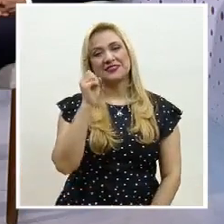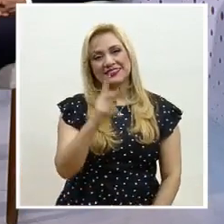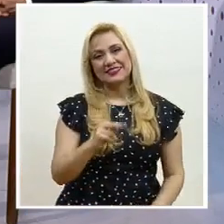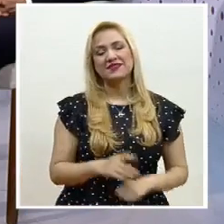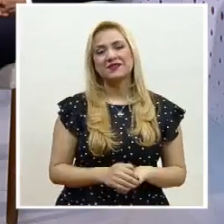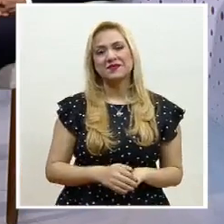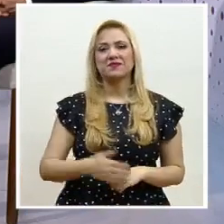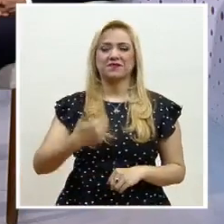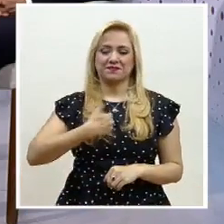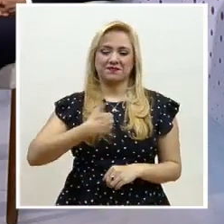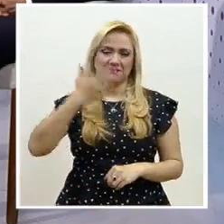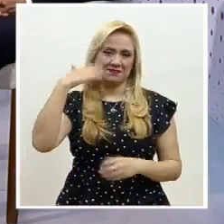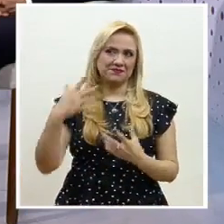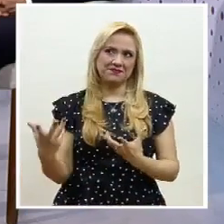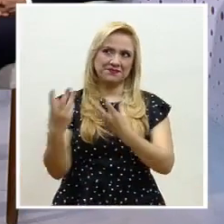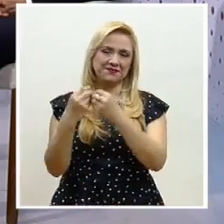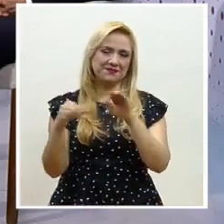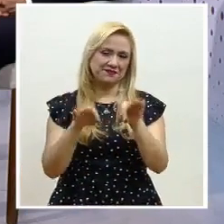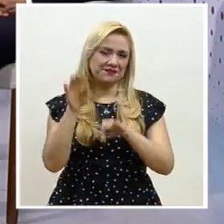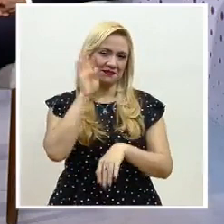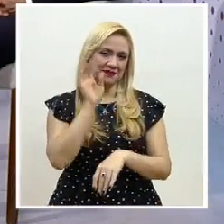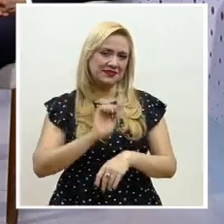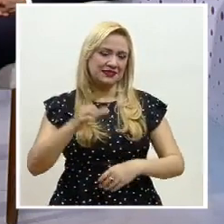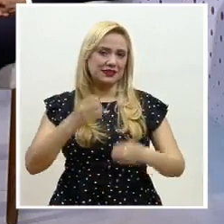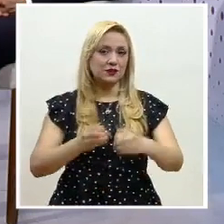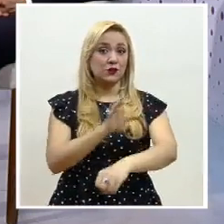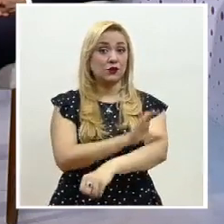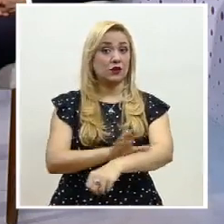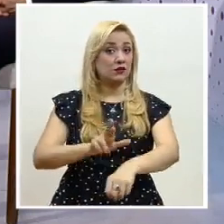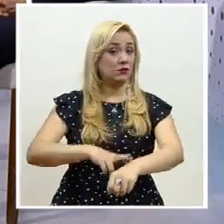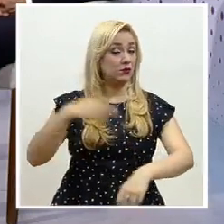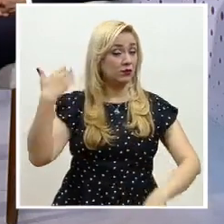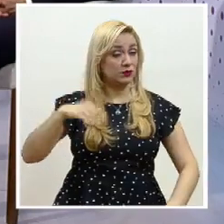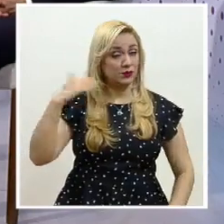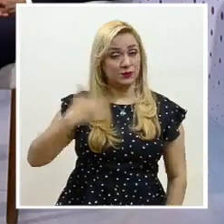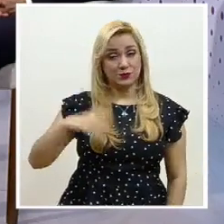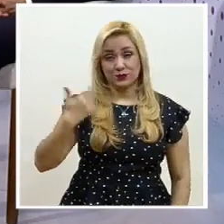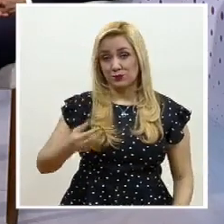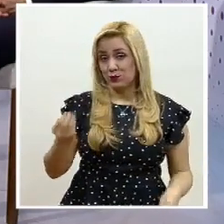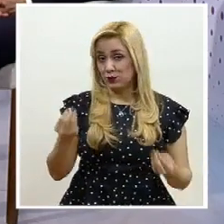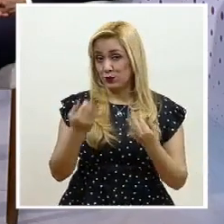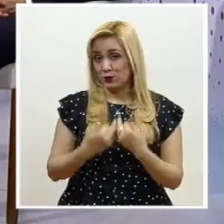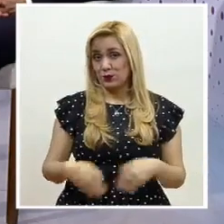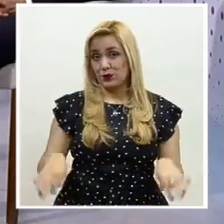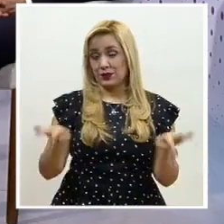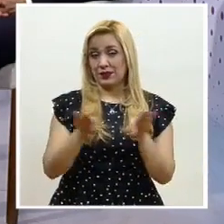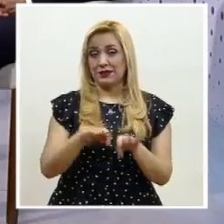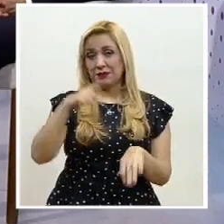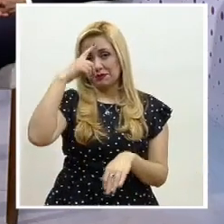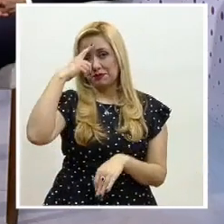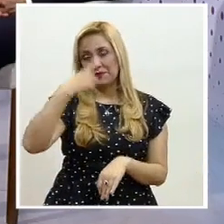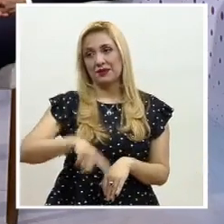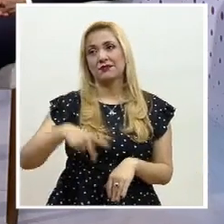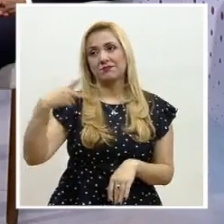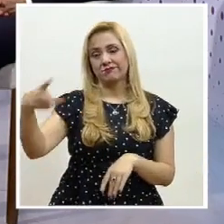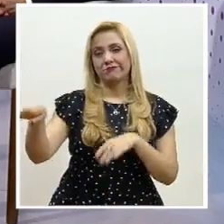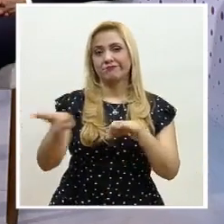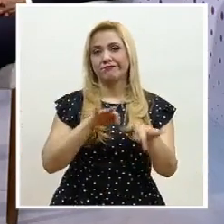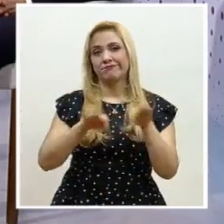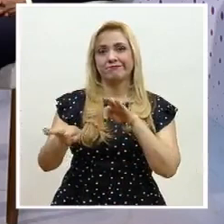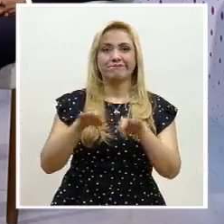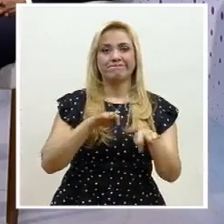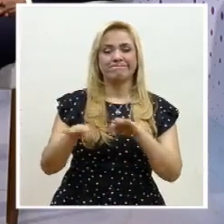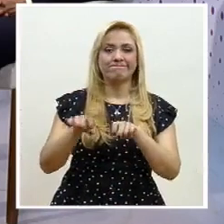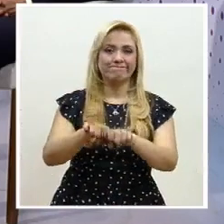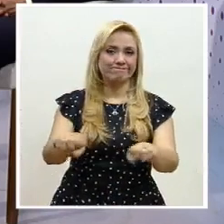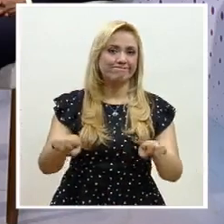parte de una ponencia, sabemos que el papel de coordinador a coordinadora es sumamente relevante para el logro, digamos, de los objetivos que marcan los ministros y ministras para